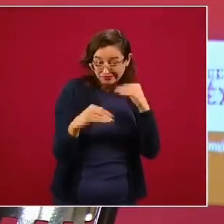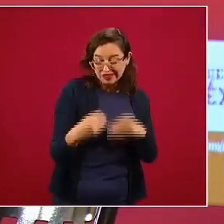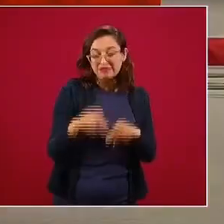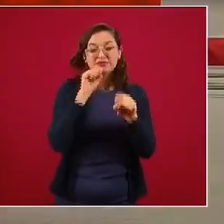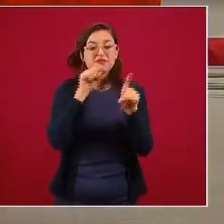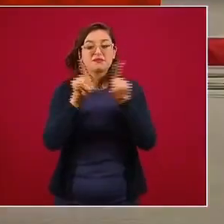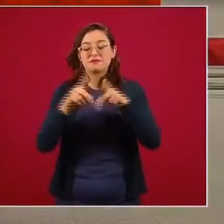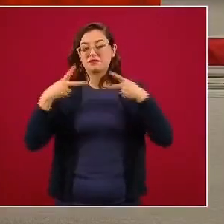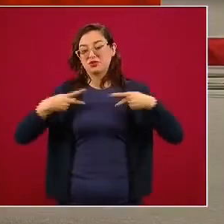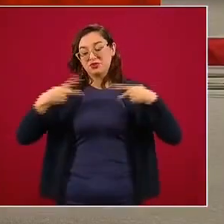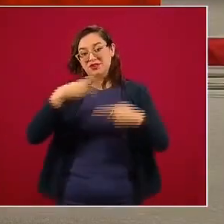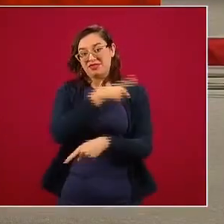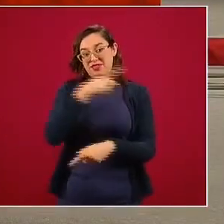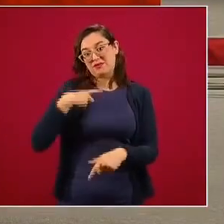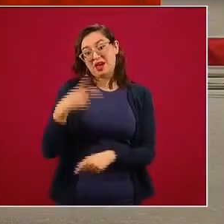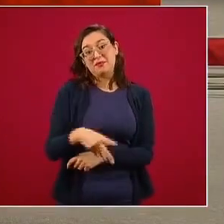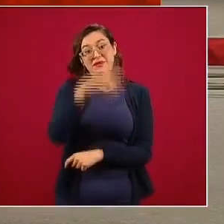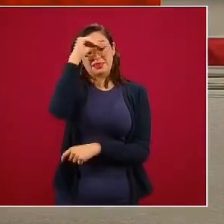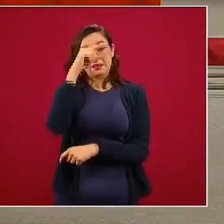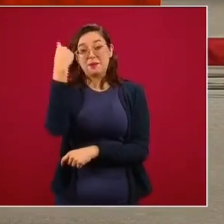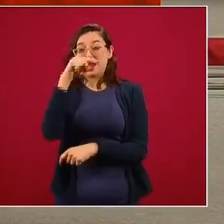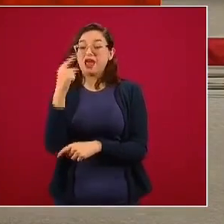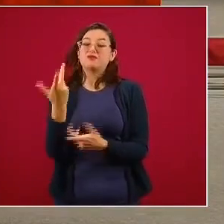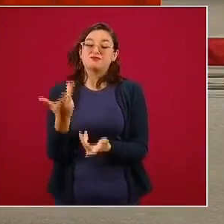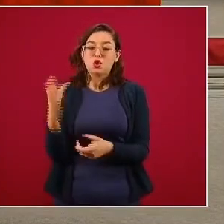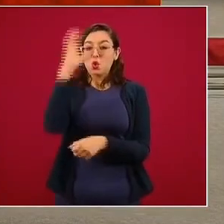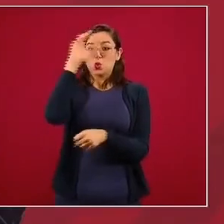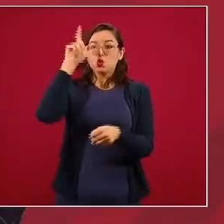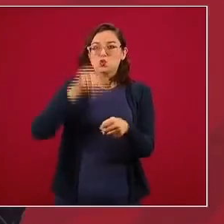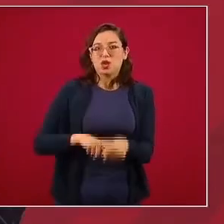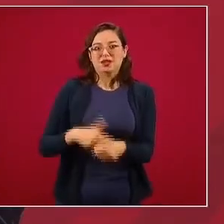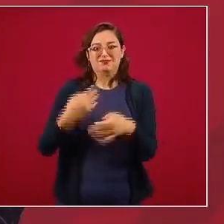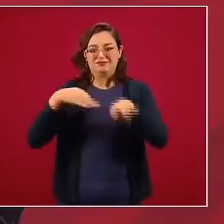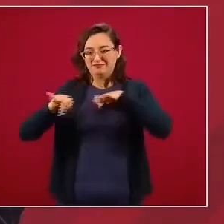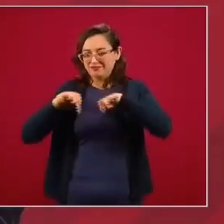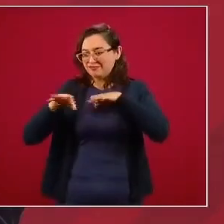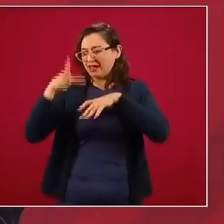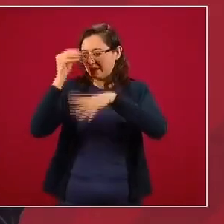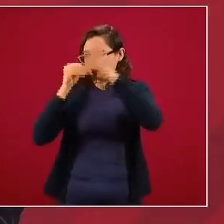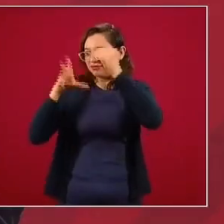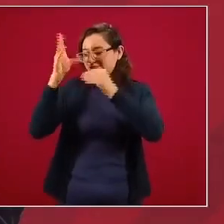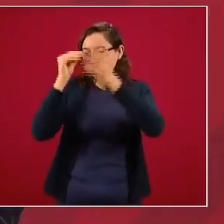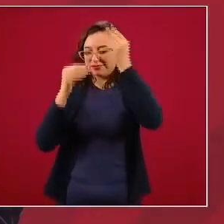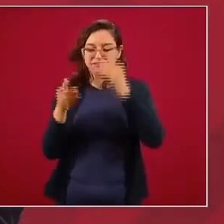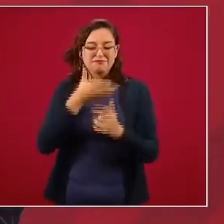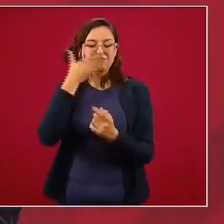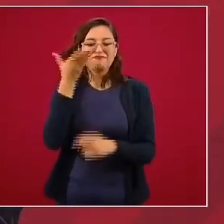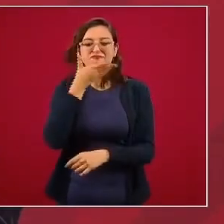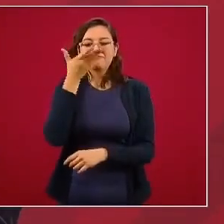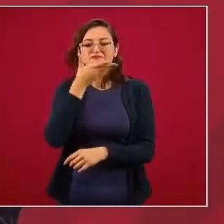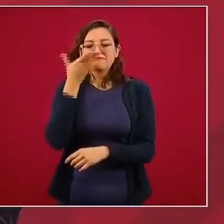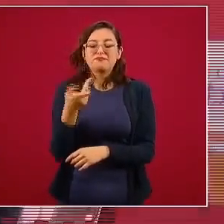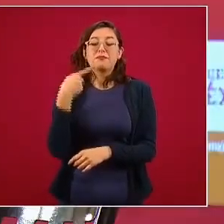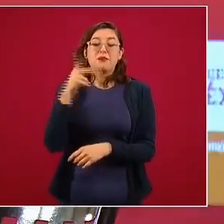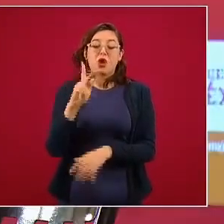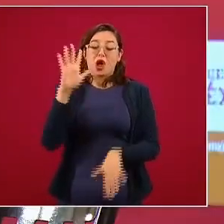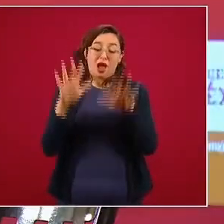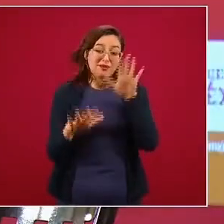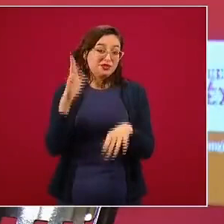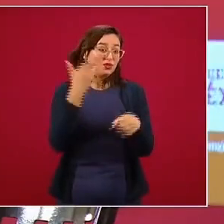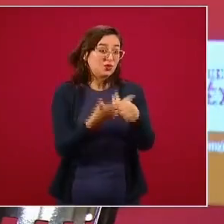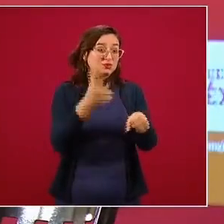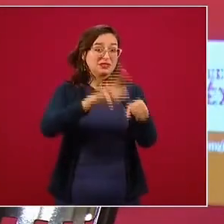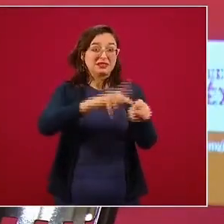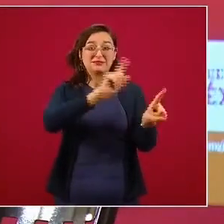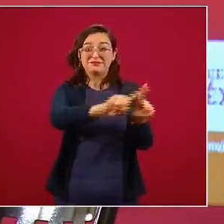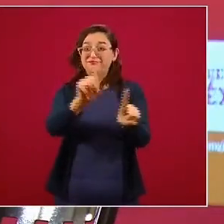trabajo. Y fue un avance importante, pero en las unidades de atención médica no necesariamente existen.